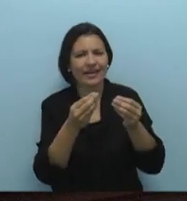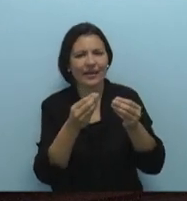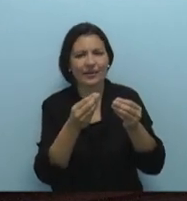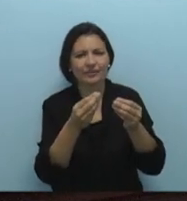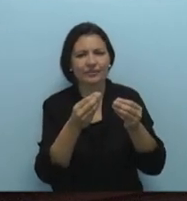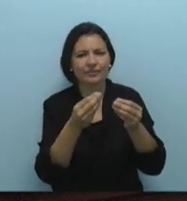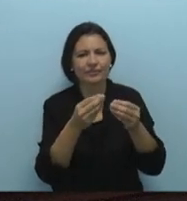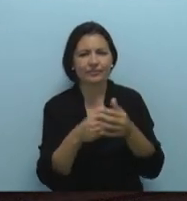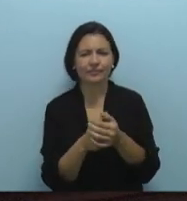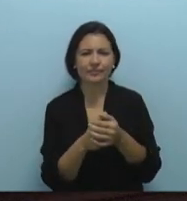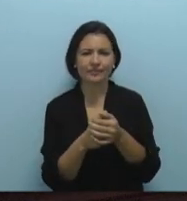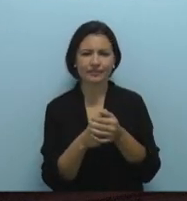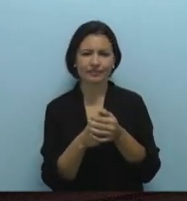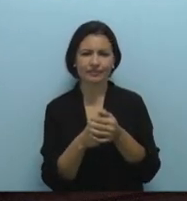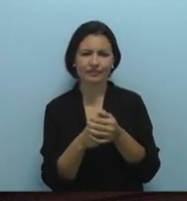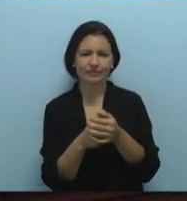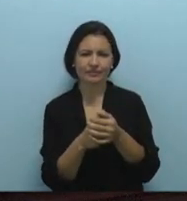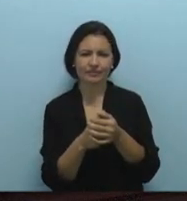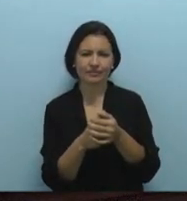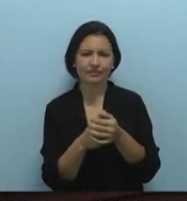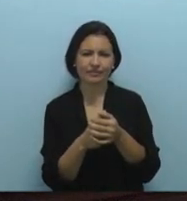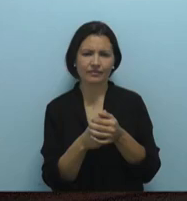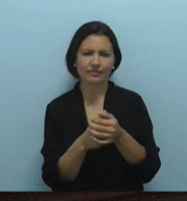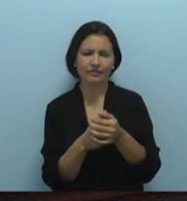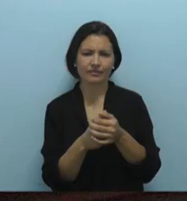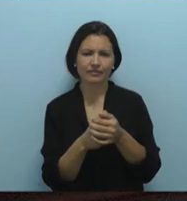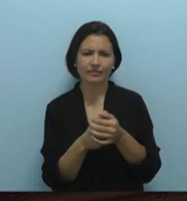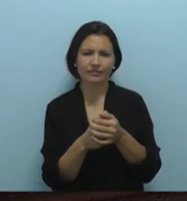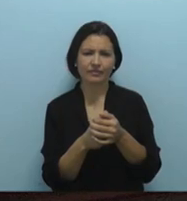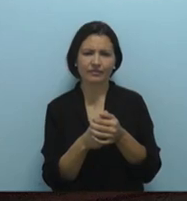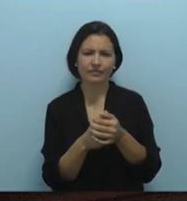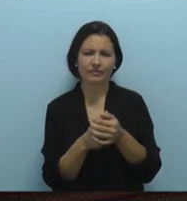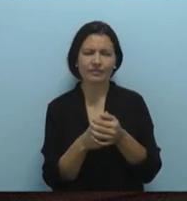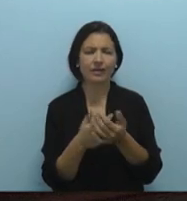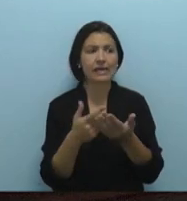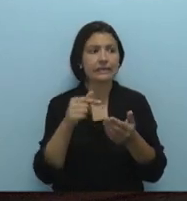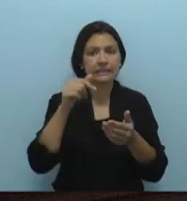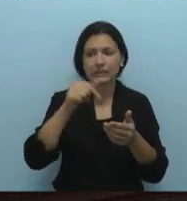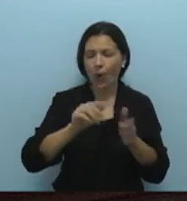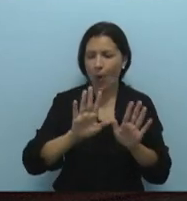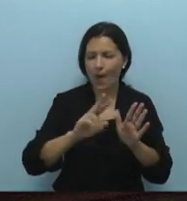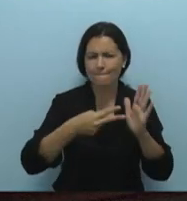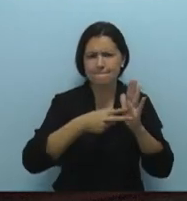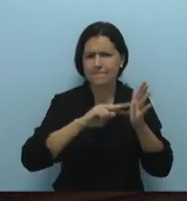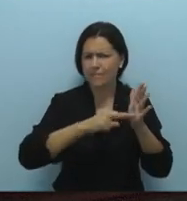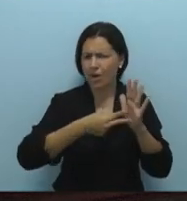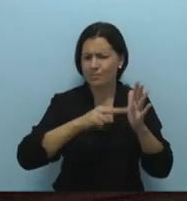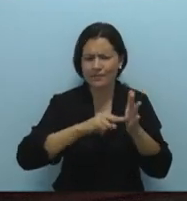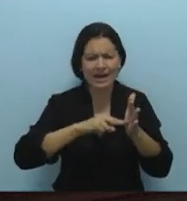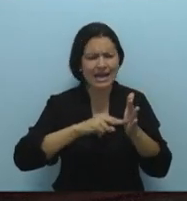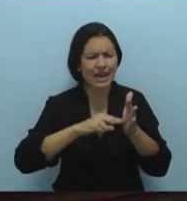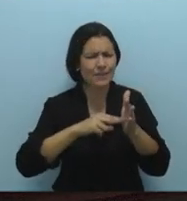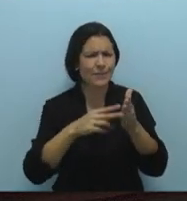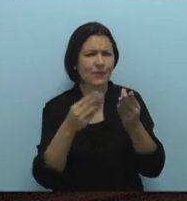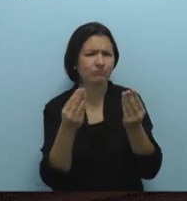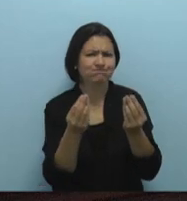de dar respuestas a muchos de los problemas que hoy tenemos como sociedad en el ámbito ambiental. Pero sobre todo, y